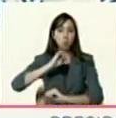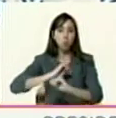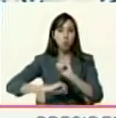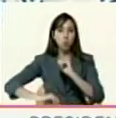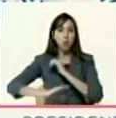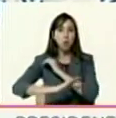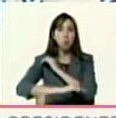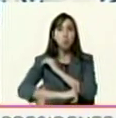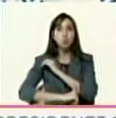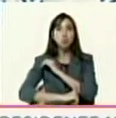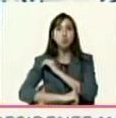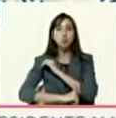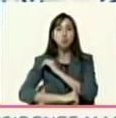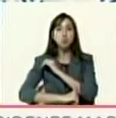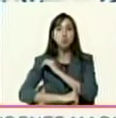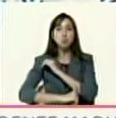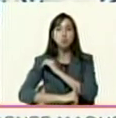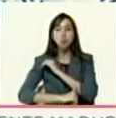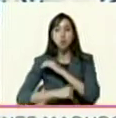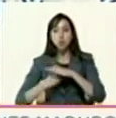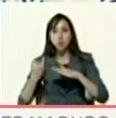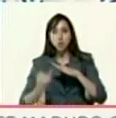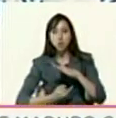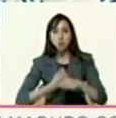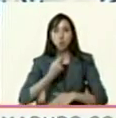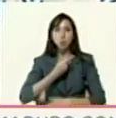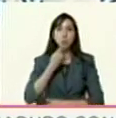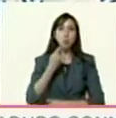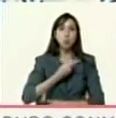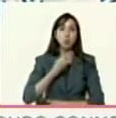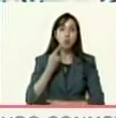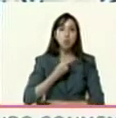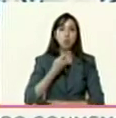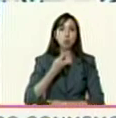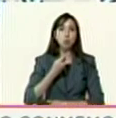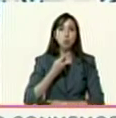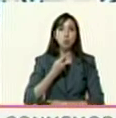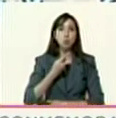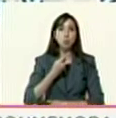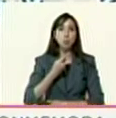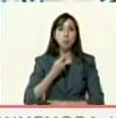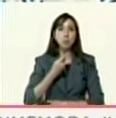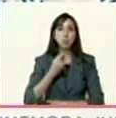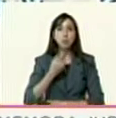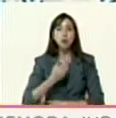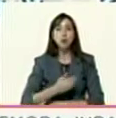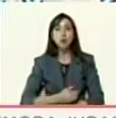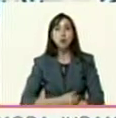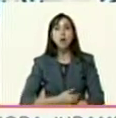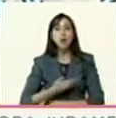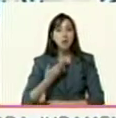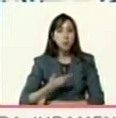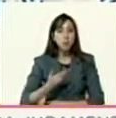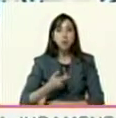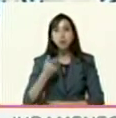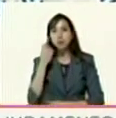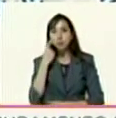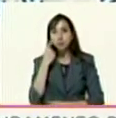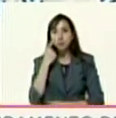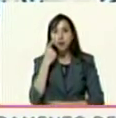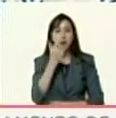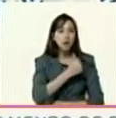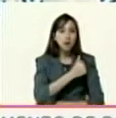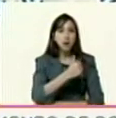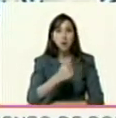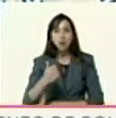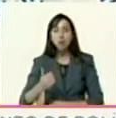faculta a la Contraloría General de la República a recibir, estudiar, cotejar, verificar las declaraciones